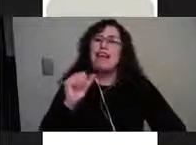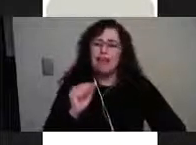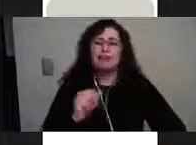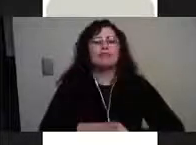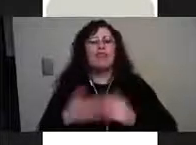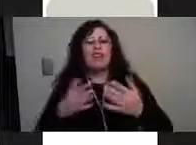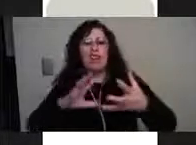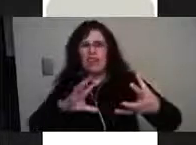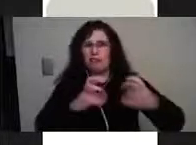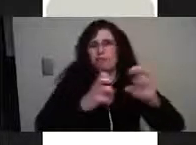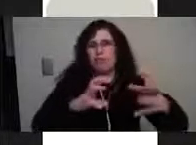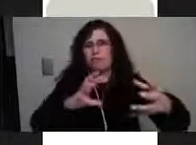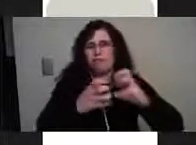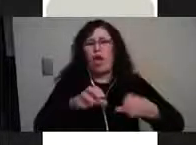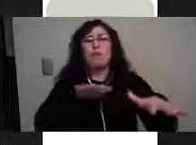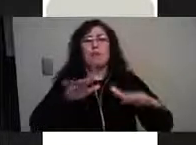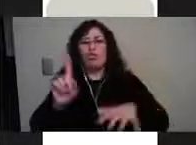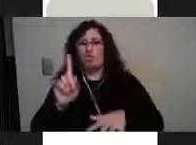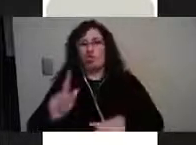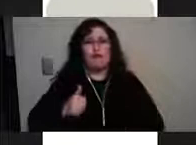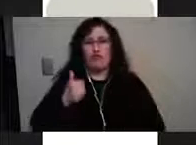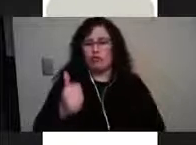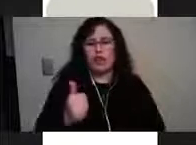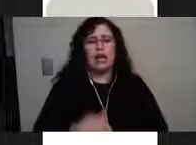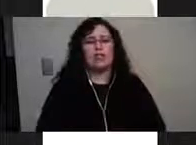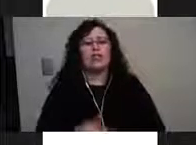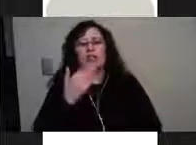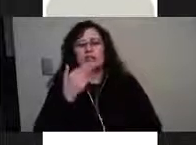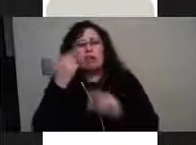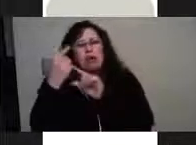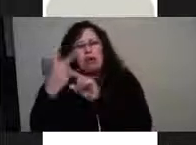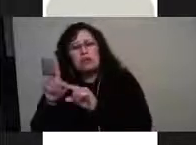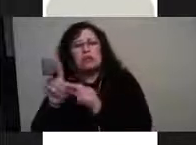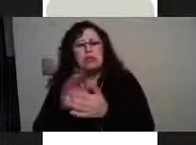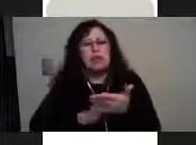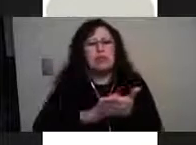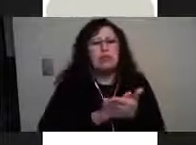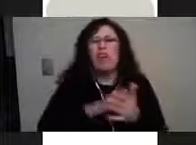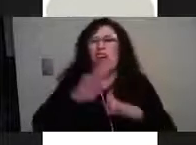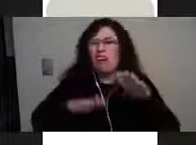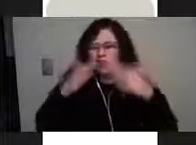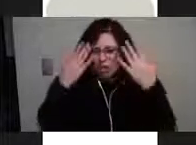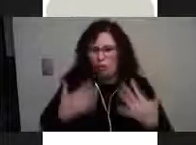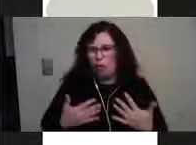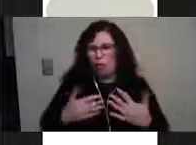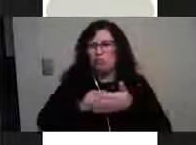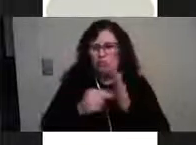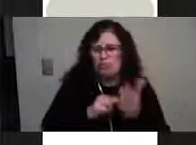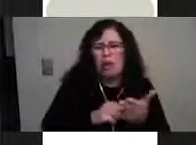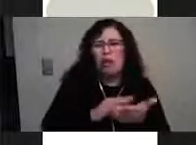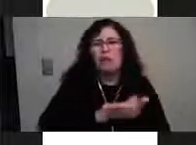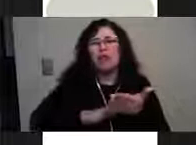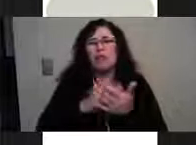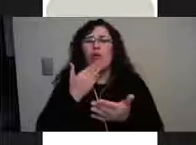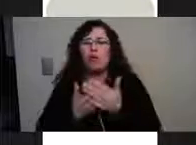tono, movimiento involuntario que se enmascaran e interfieren con otro movimiento normal del cuerpo y que ocurren casi todo el tiempo mientras el niño